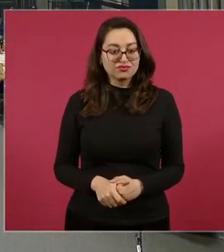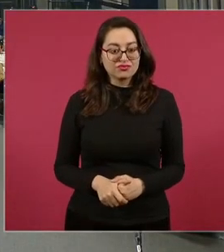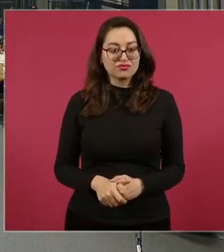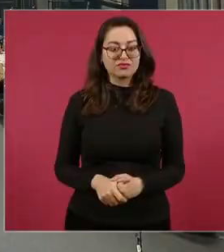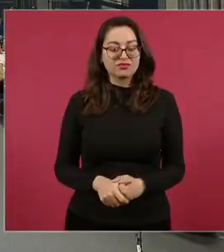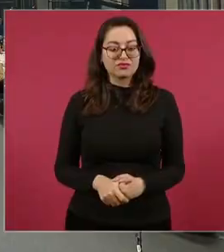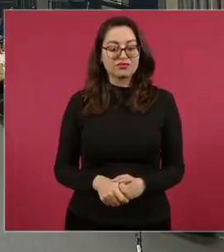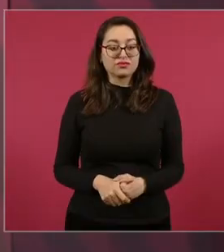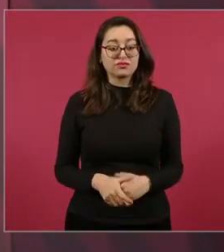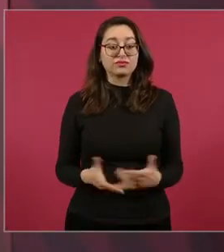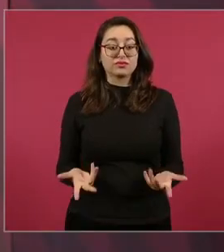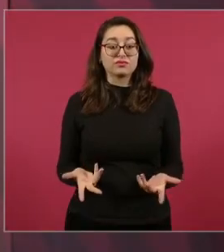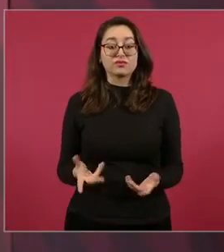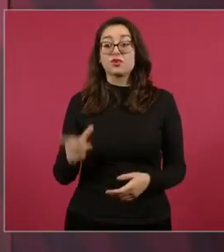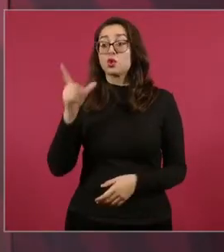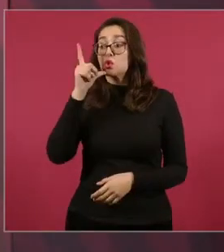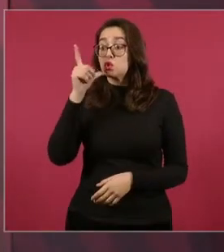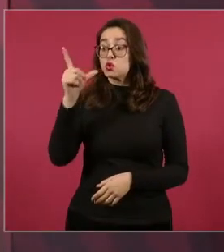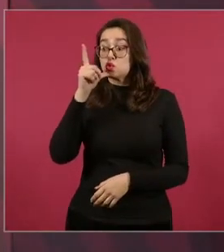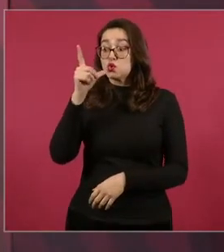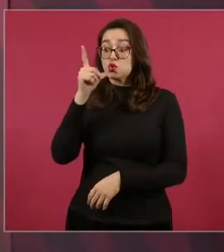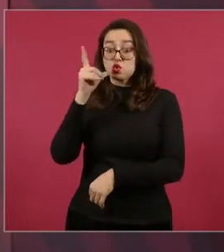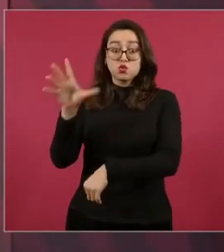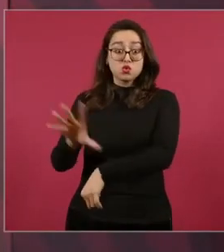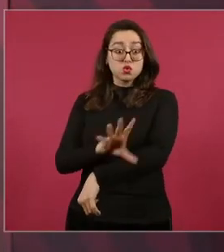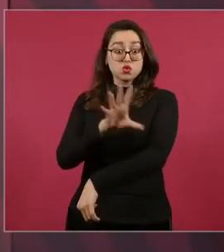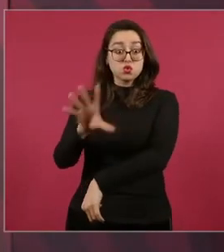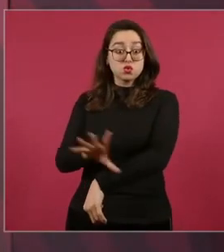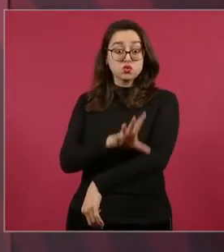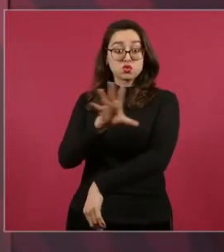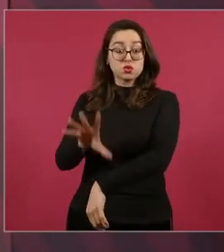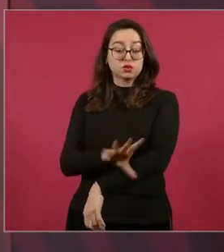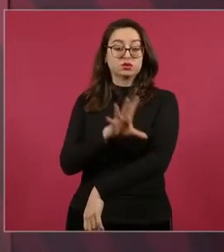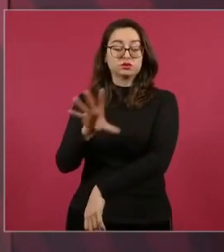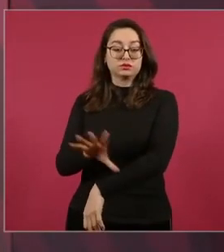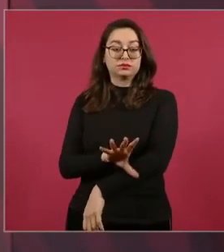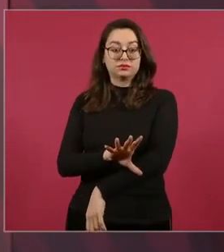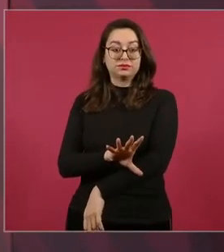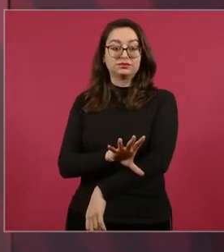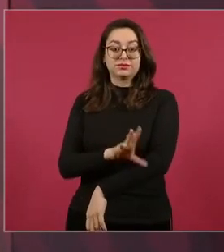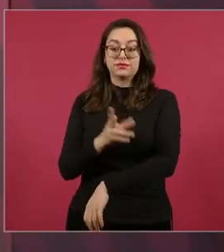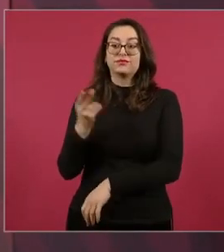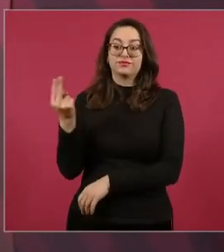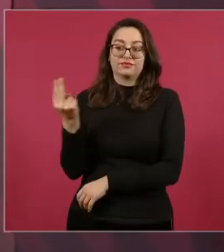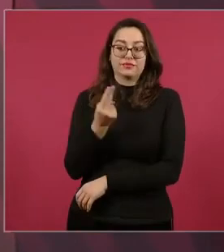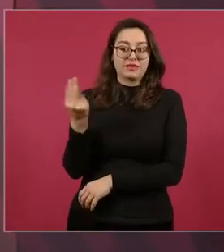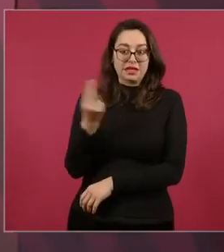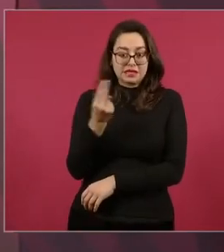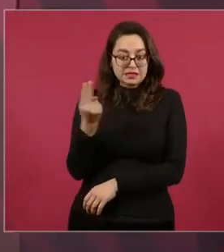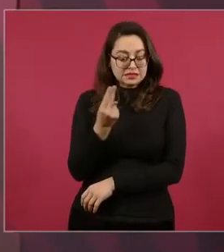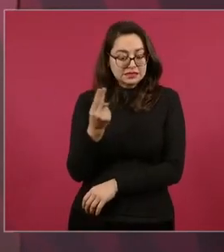producir la luz, generar energía eléctrica, se requiere de combustible,